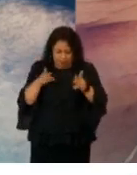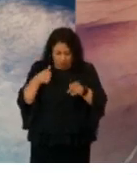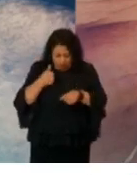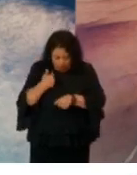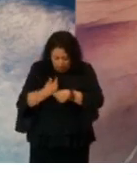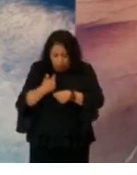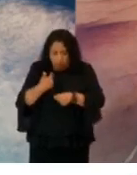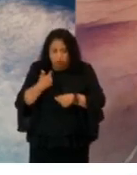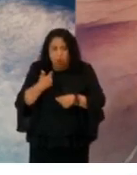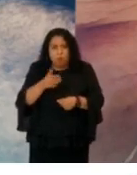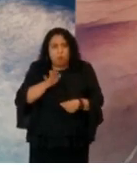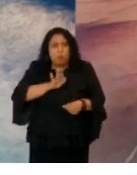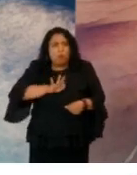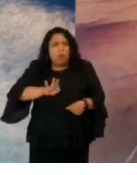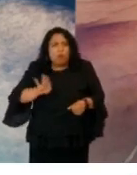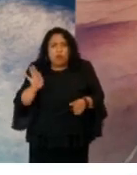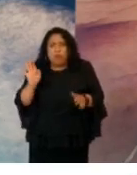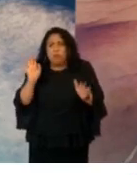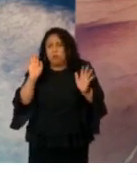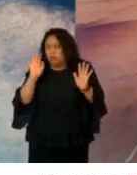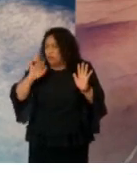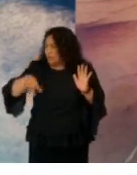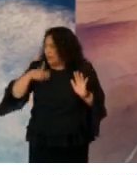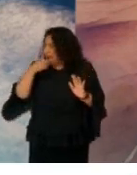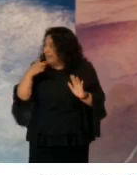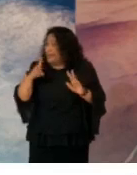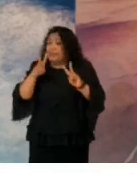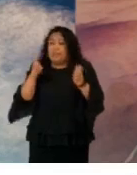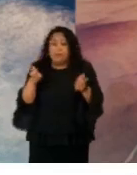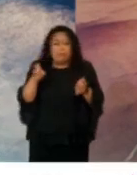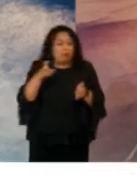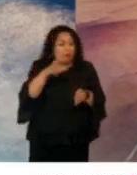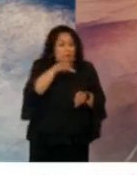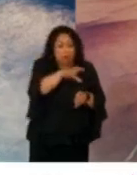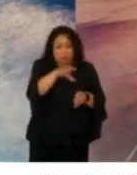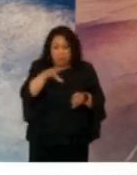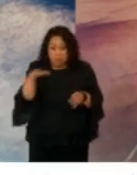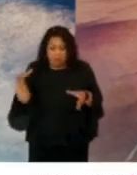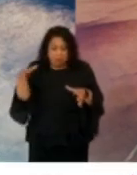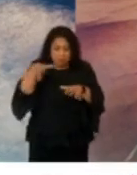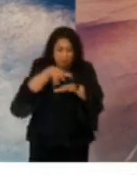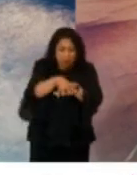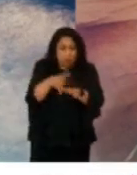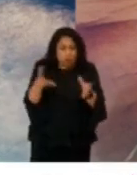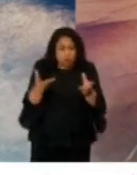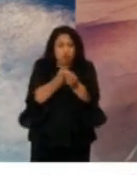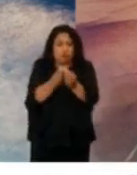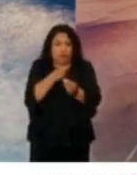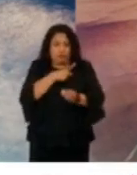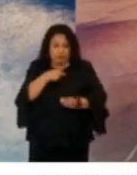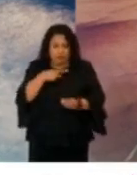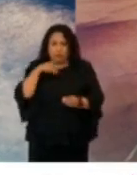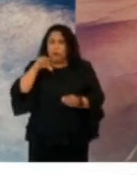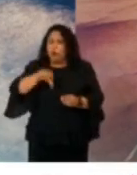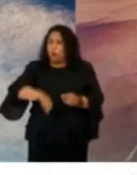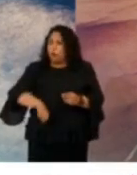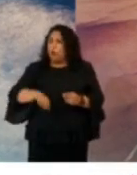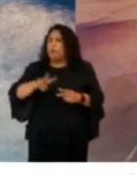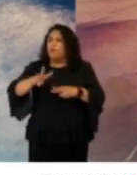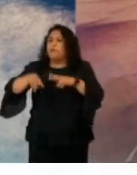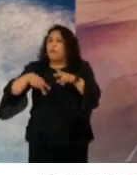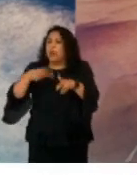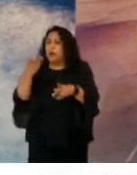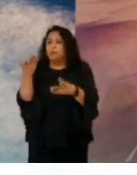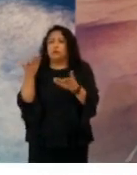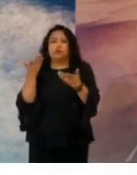que un poco lo que decía antes, el tema de la interseccionalidad, creo que es fundamental que vaya de la mano. Hoy en día cuando vamos a comités, cuando